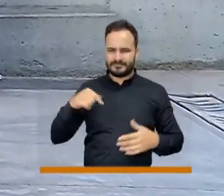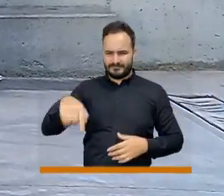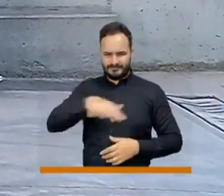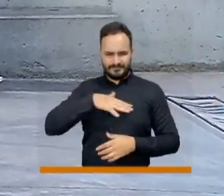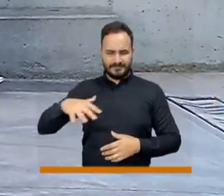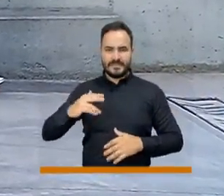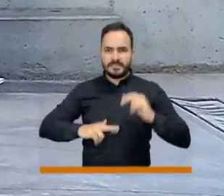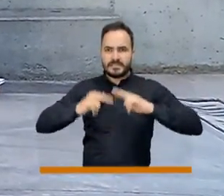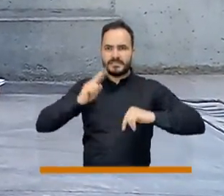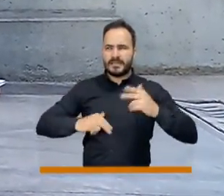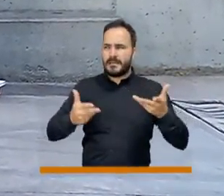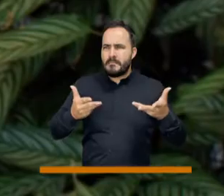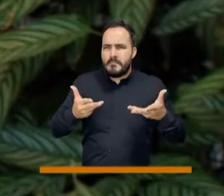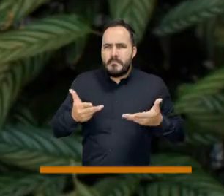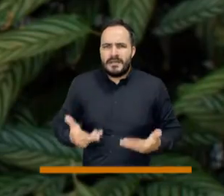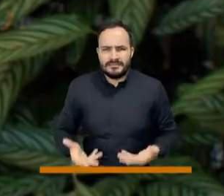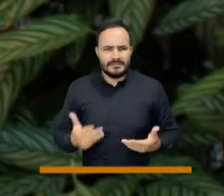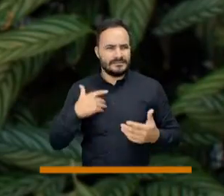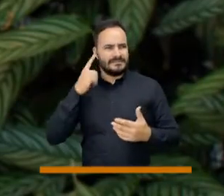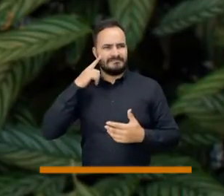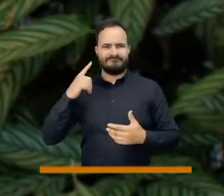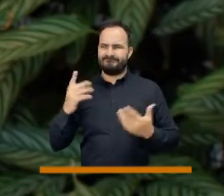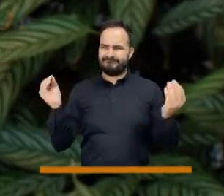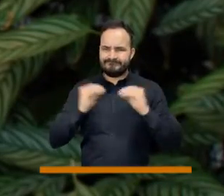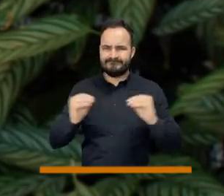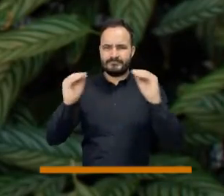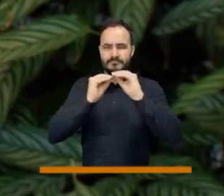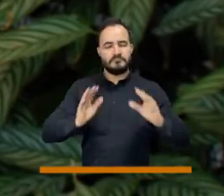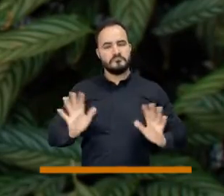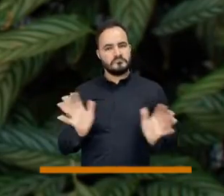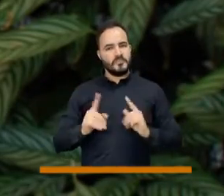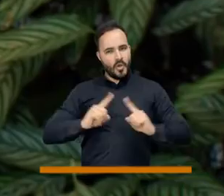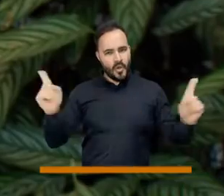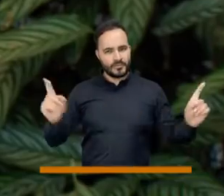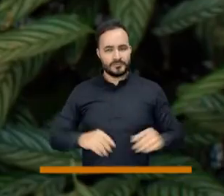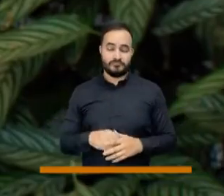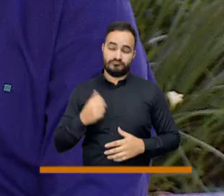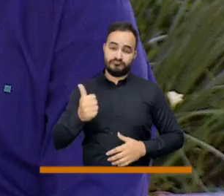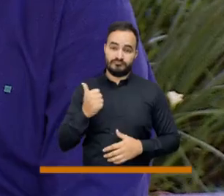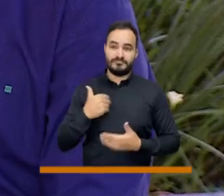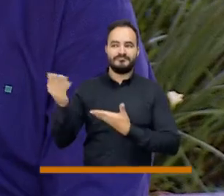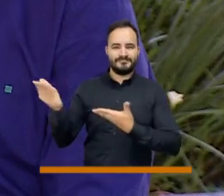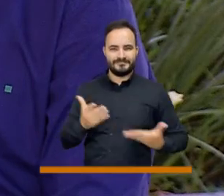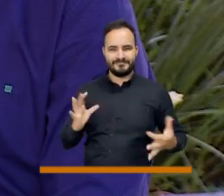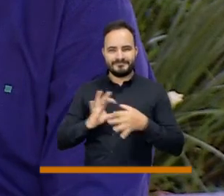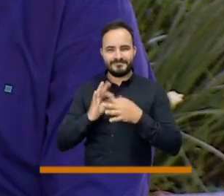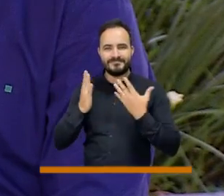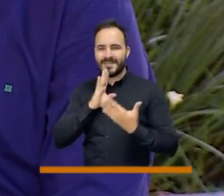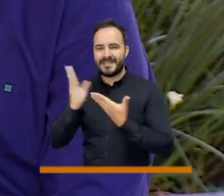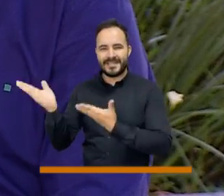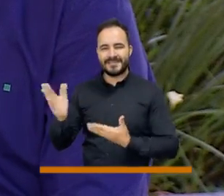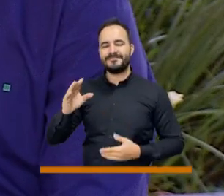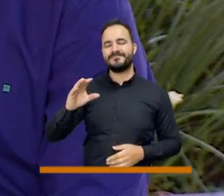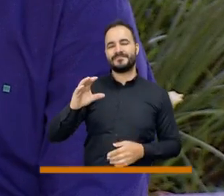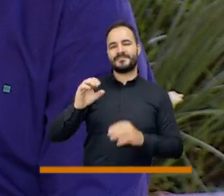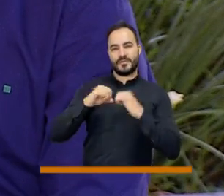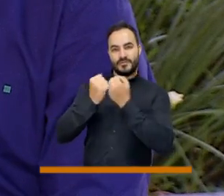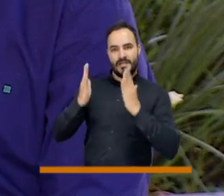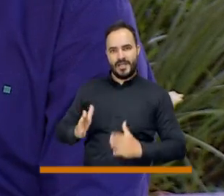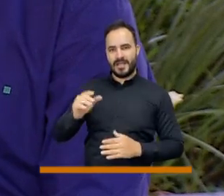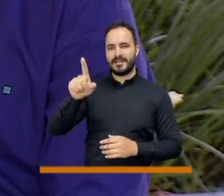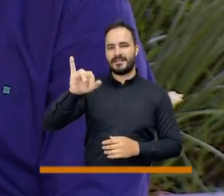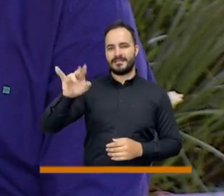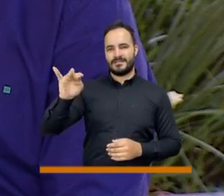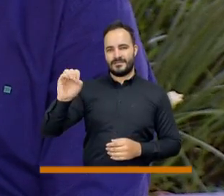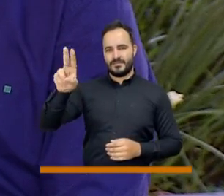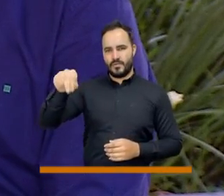Un tema que nos sirve de abrebocas y que es óptimo para saludar a nuestro anfitrión del día de hoy, el concejal Simón Molina Gómez. Concejal,